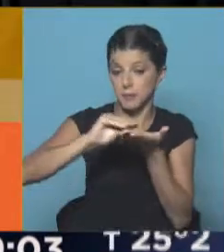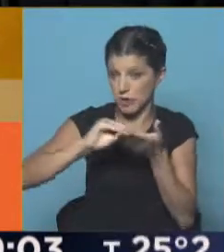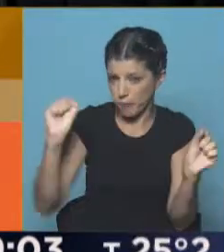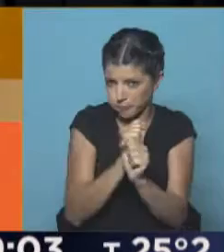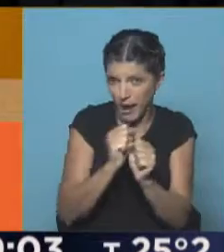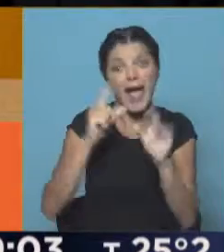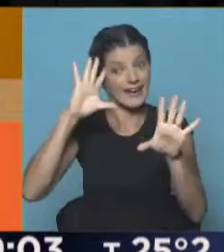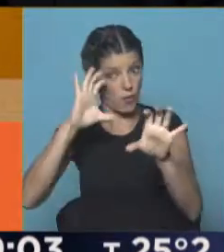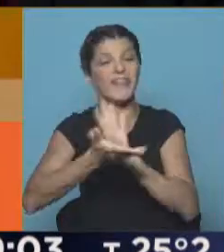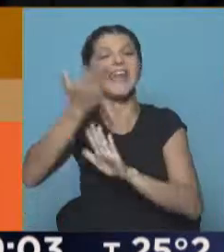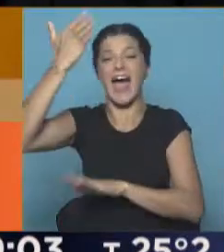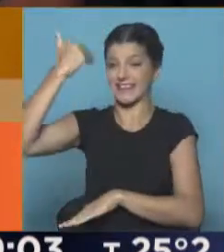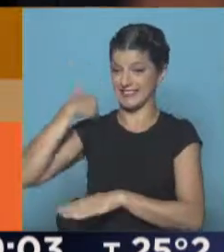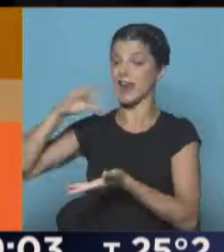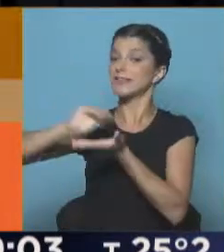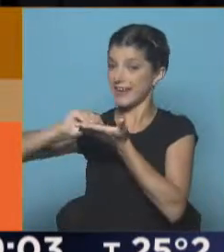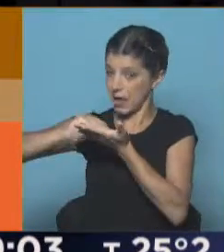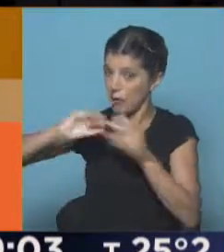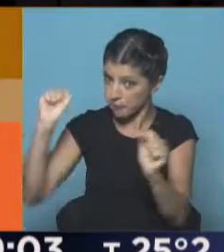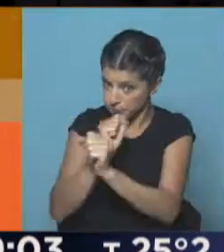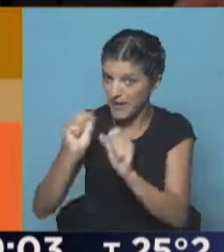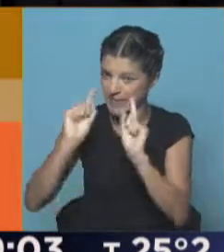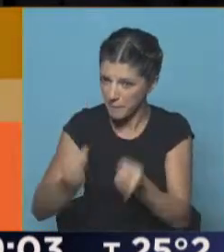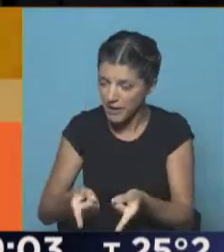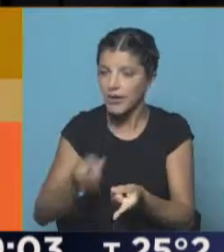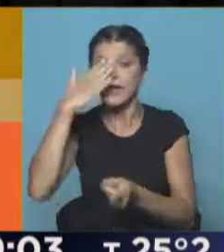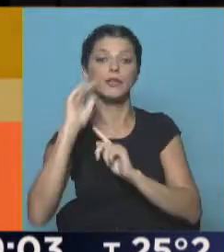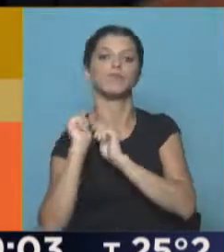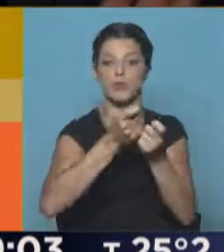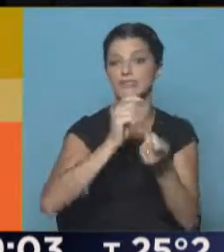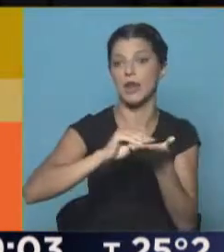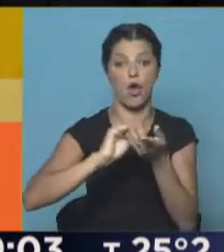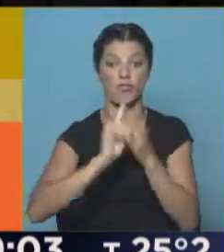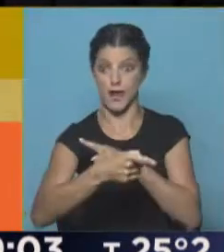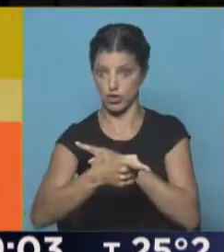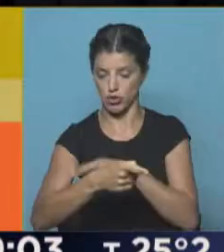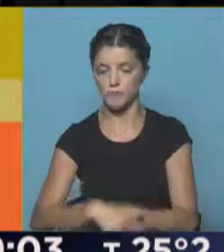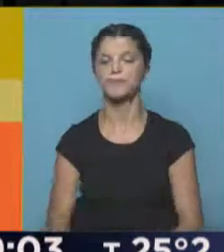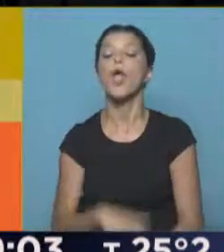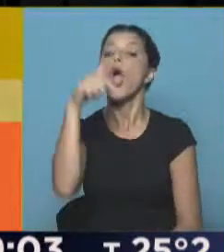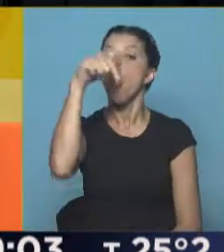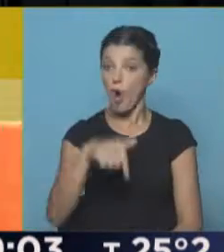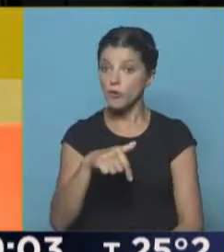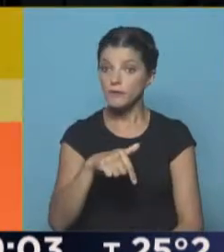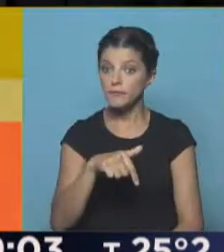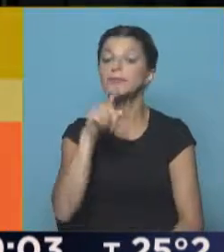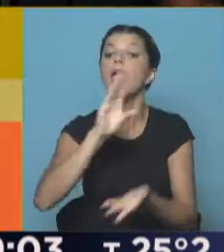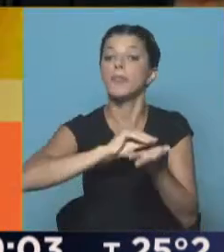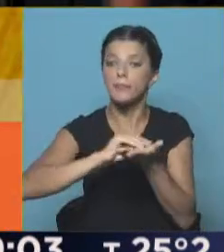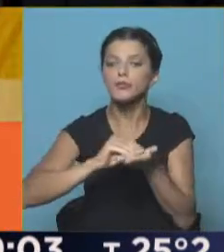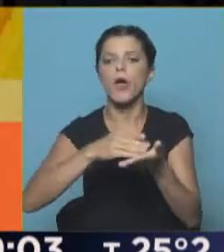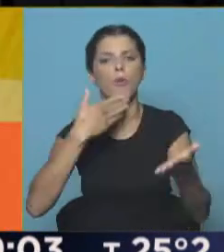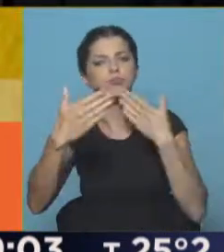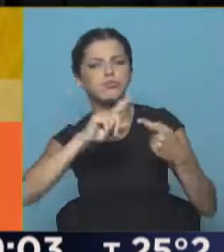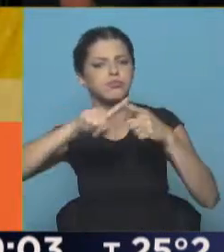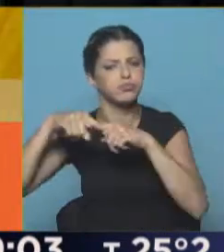Recordamos que ayer lo trató el Senado y rápidamente lo giró a la Cámara Baja. Comenzaron los diputados hoy mismo a tratar este proyecto.